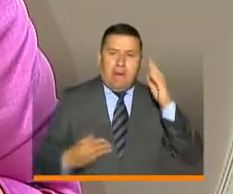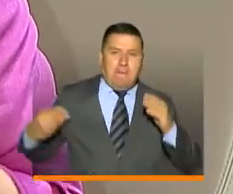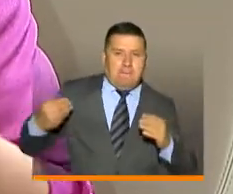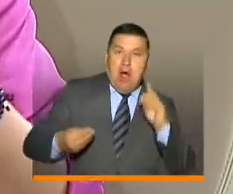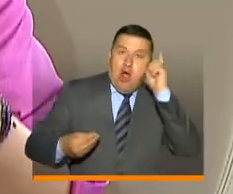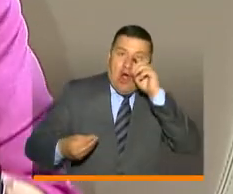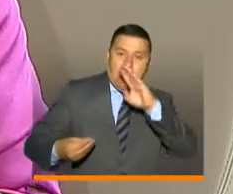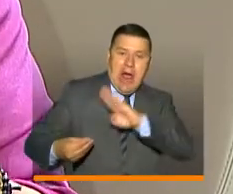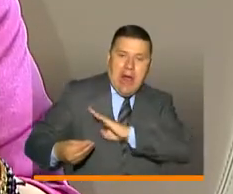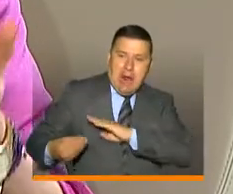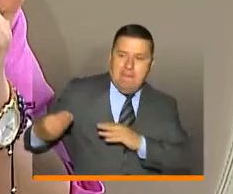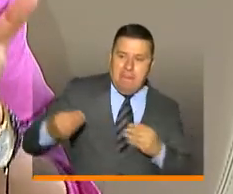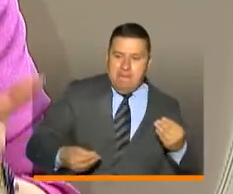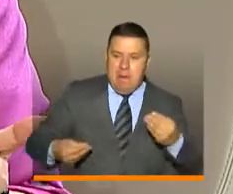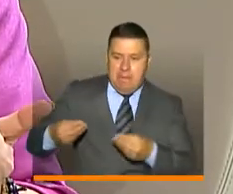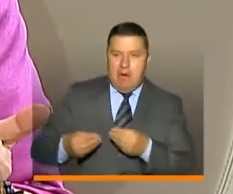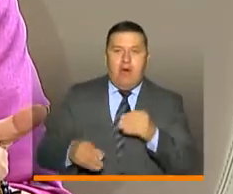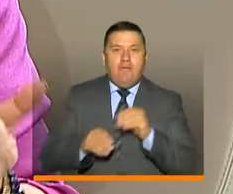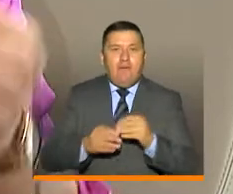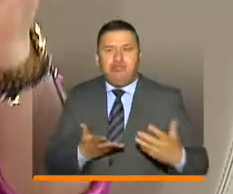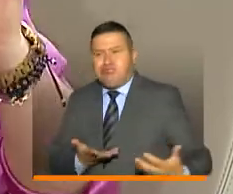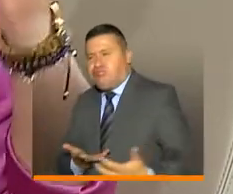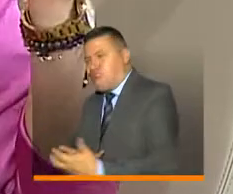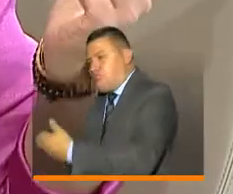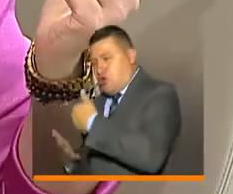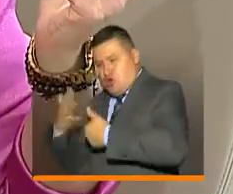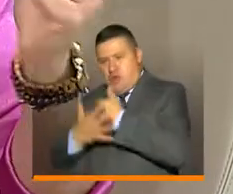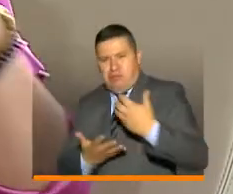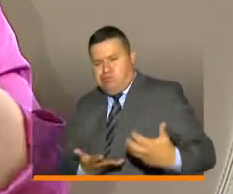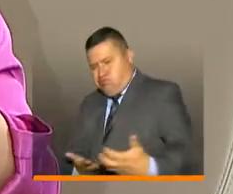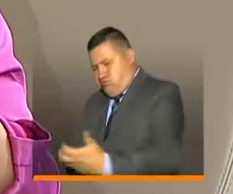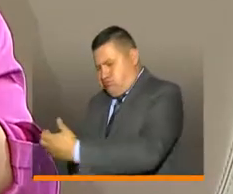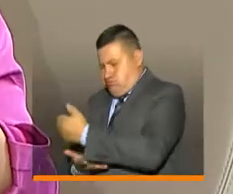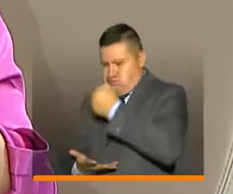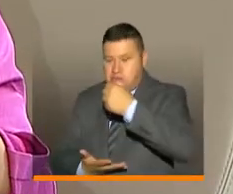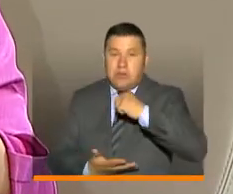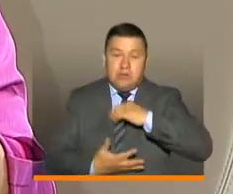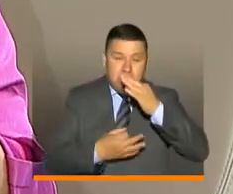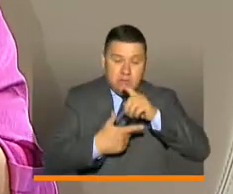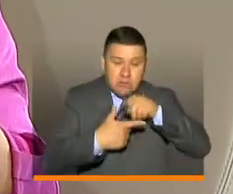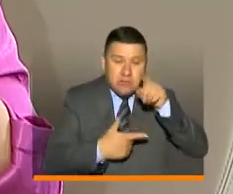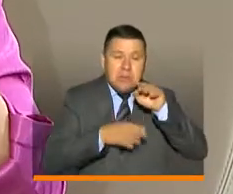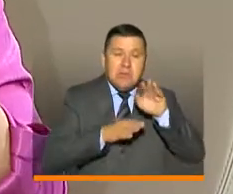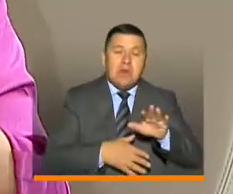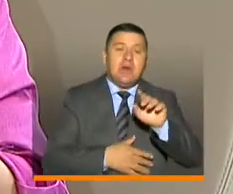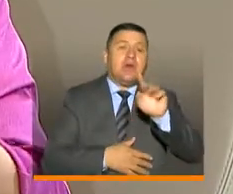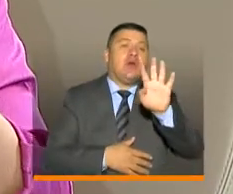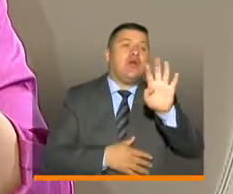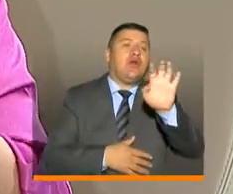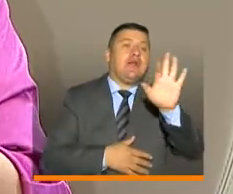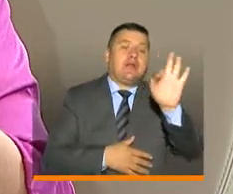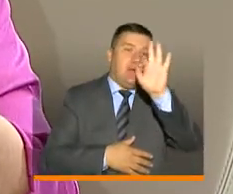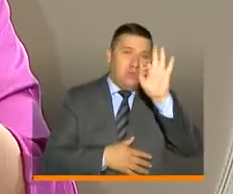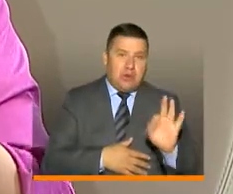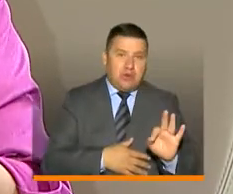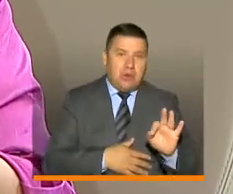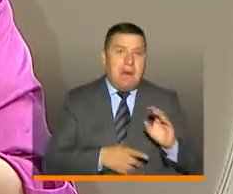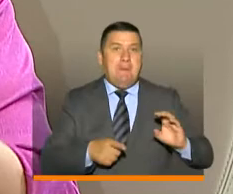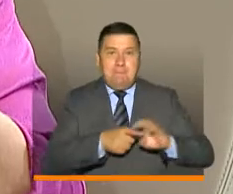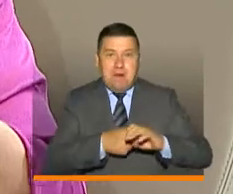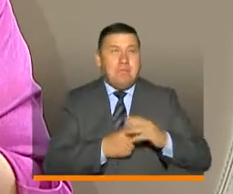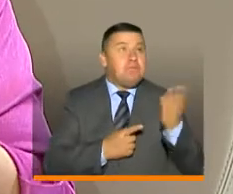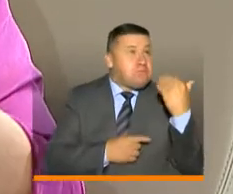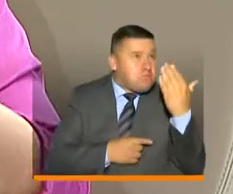los alcaldes, les podemos contar que según esta encuesta, había un error en el dato, la encuesta tiene representatividad del 95% de la